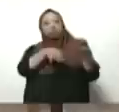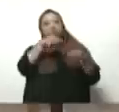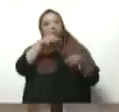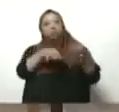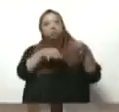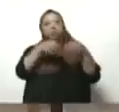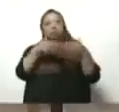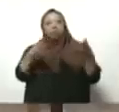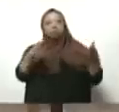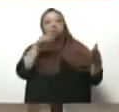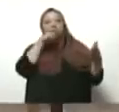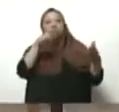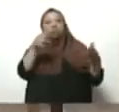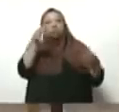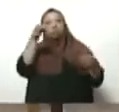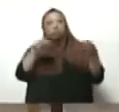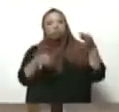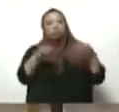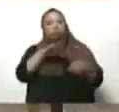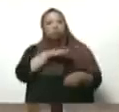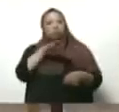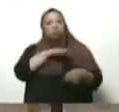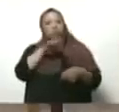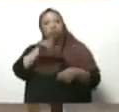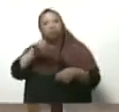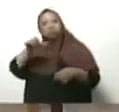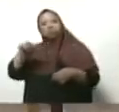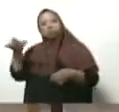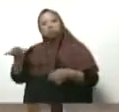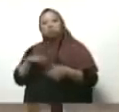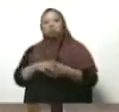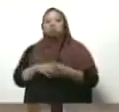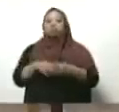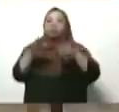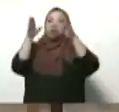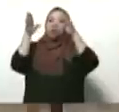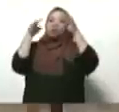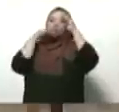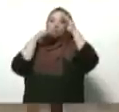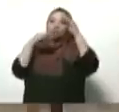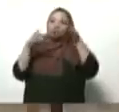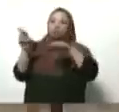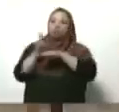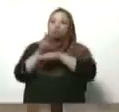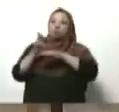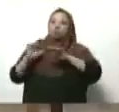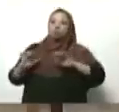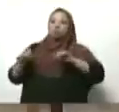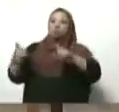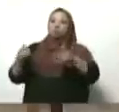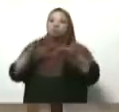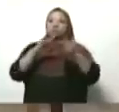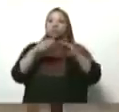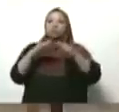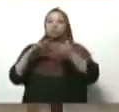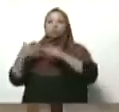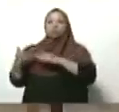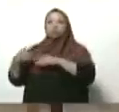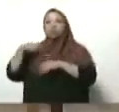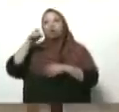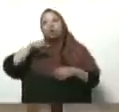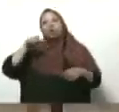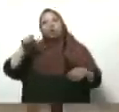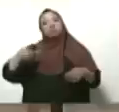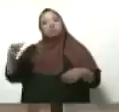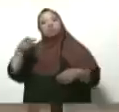abogados mi propia persona obviamente atiendan directamente en la entrada de casas en el ministerio público a las personas que